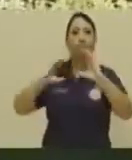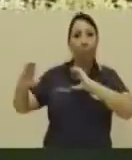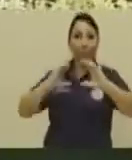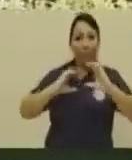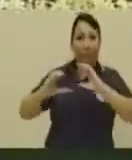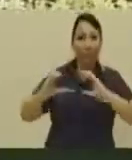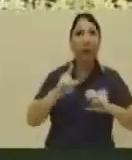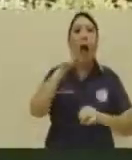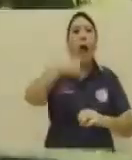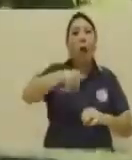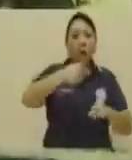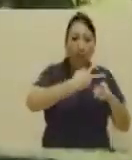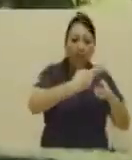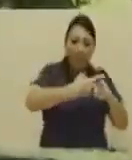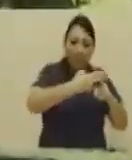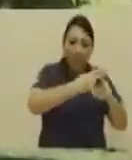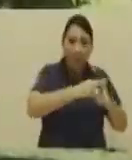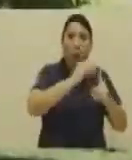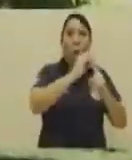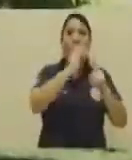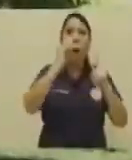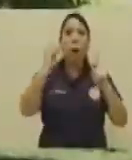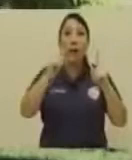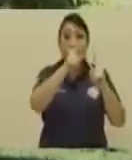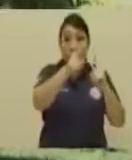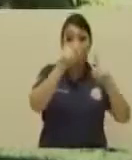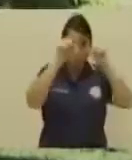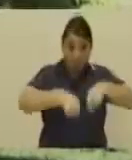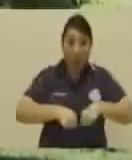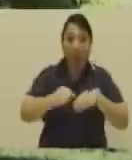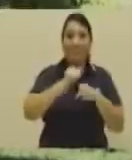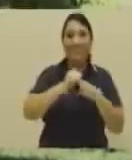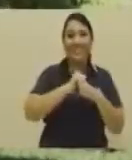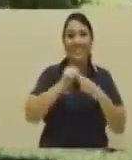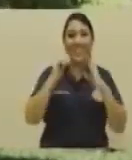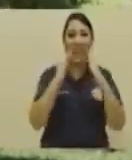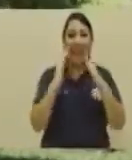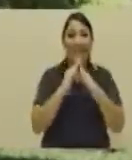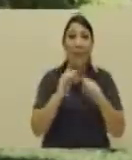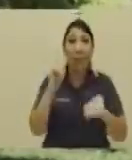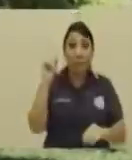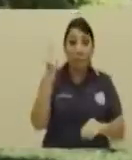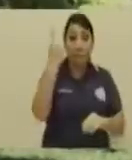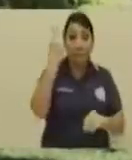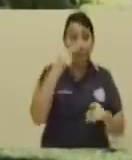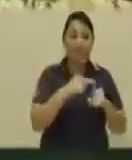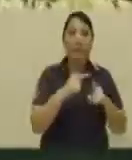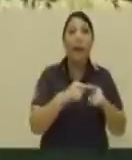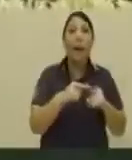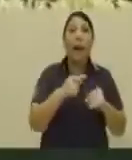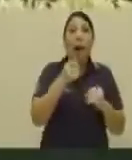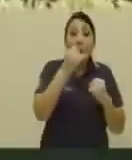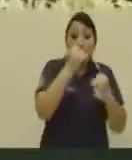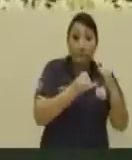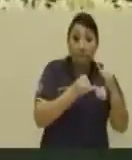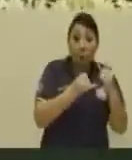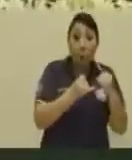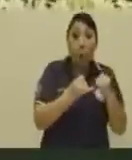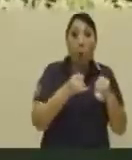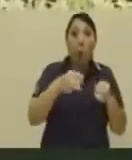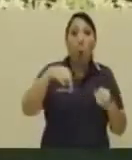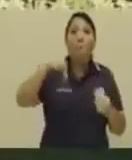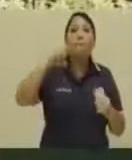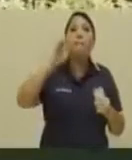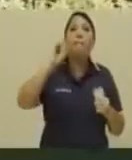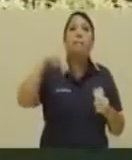sordas, poder desarrollar. Vamos a ir direccionando una a una las oraciones para que ustedes puedan practicarlo en su casa. La primera es